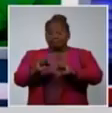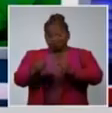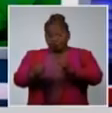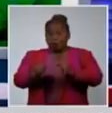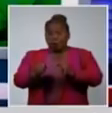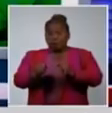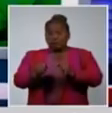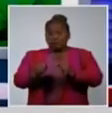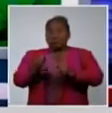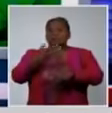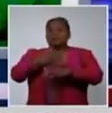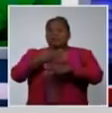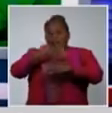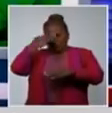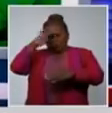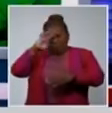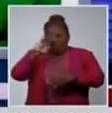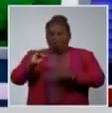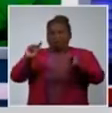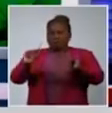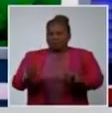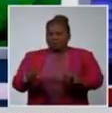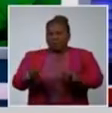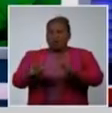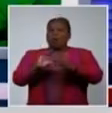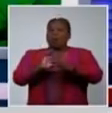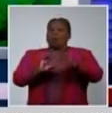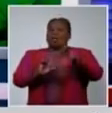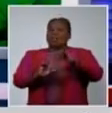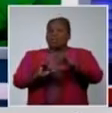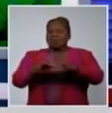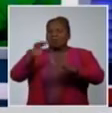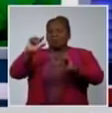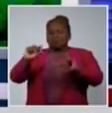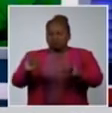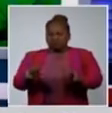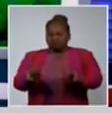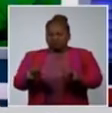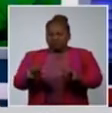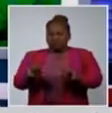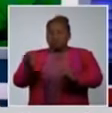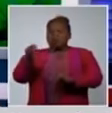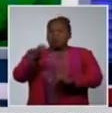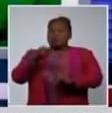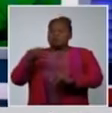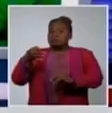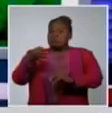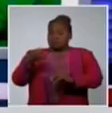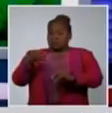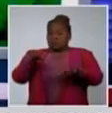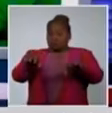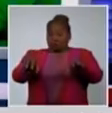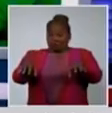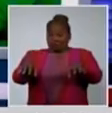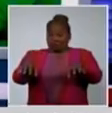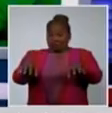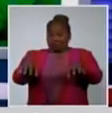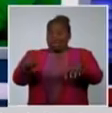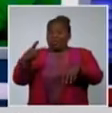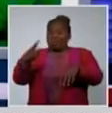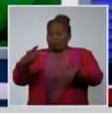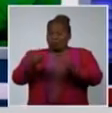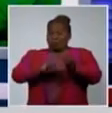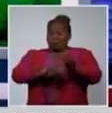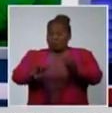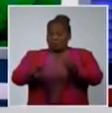santiago guantánamo te recomiendo que fueron desde de provincia con una transmisión muy